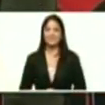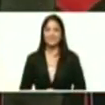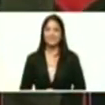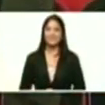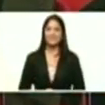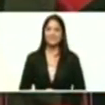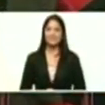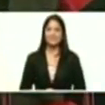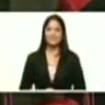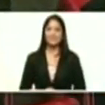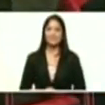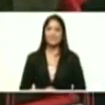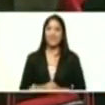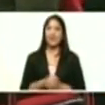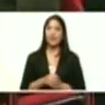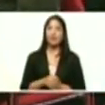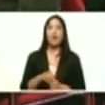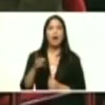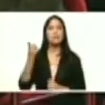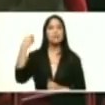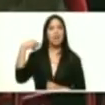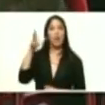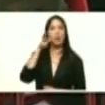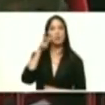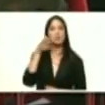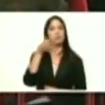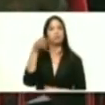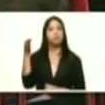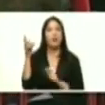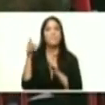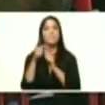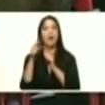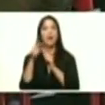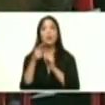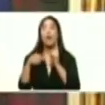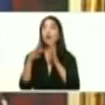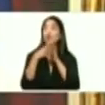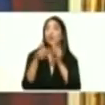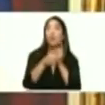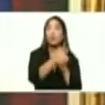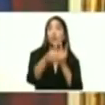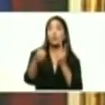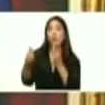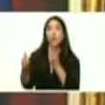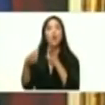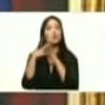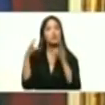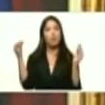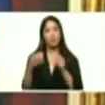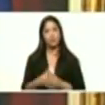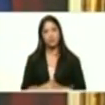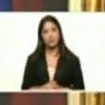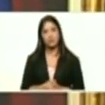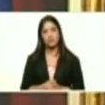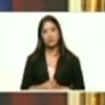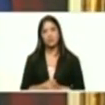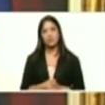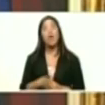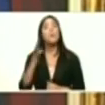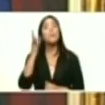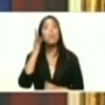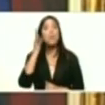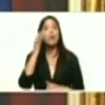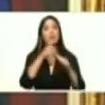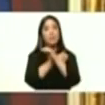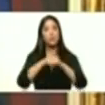Suscribo cada palabra que dijo ayer. Y todos los que dijeron ustedes, Héctor, Elías, etcétera, la compañera de